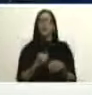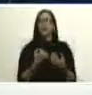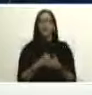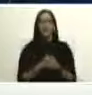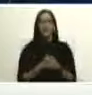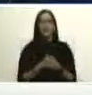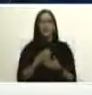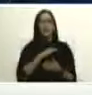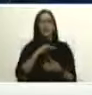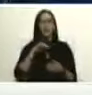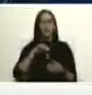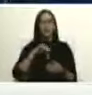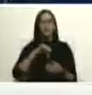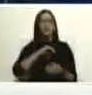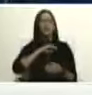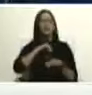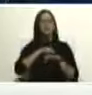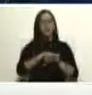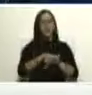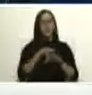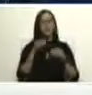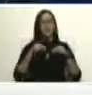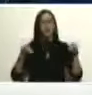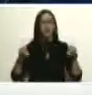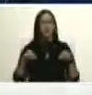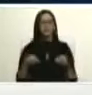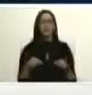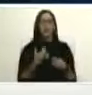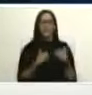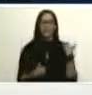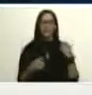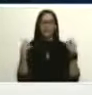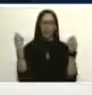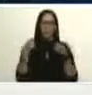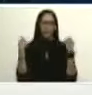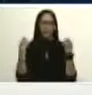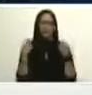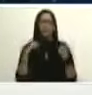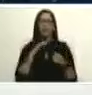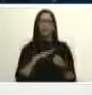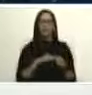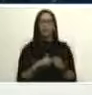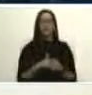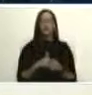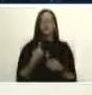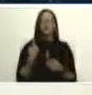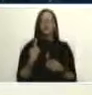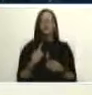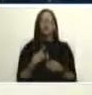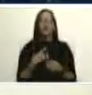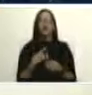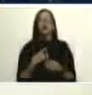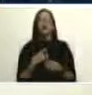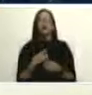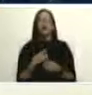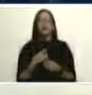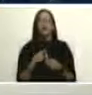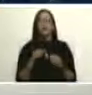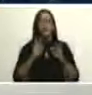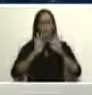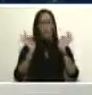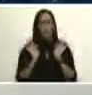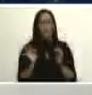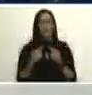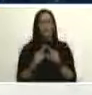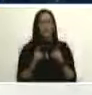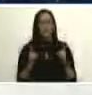integridad territorial. Quería comentarle eso, presidente, porque esta campaña está agarrando una forma distinta a la que estamos acostumbrados